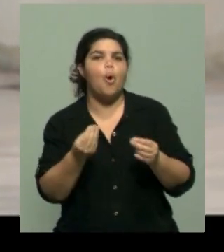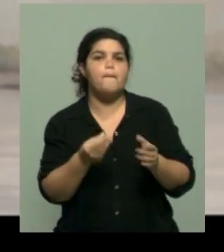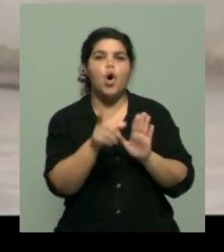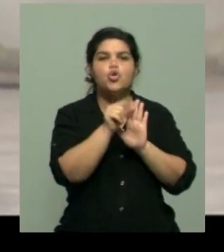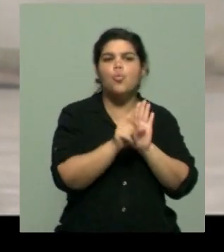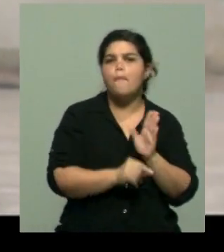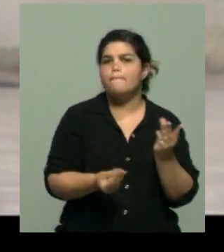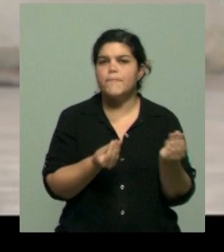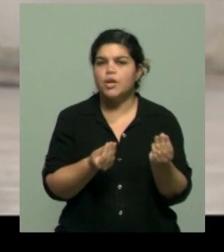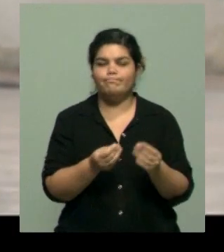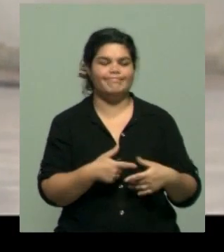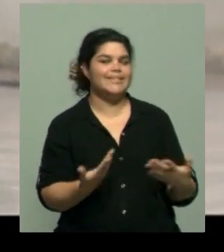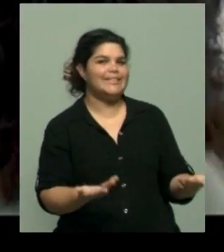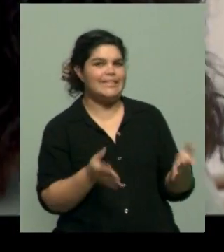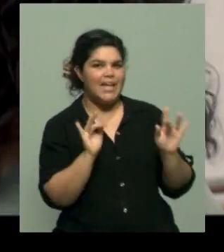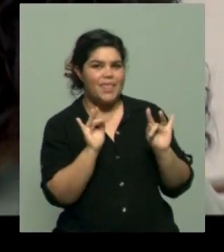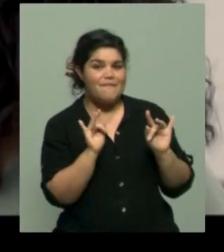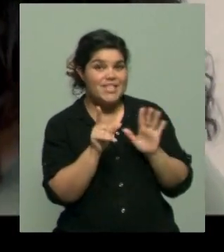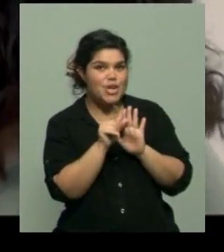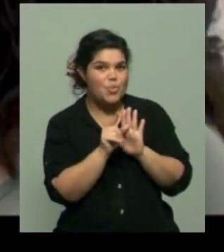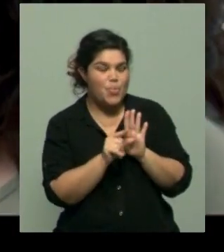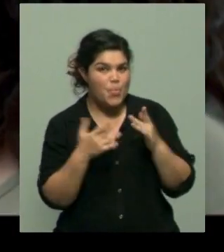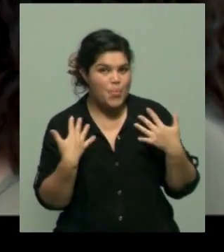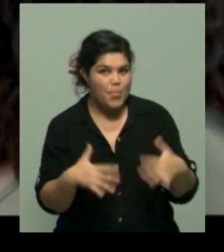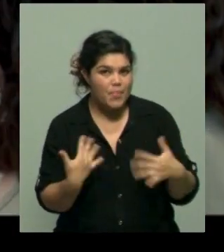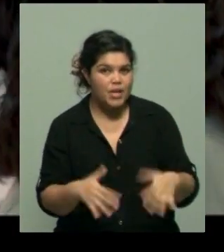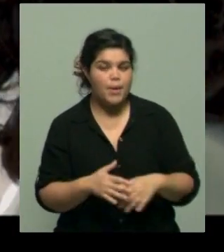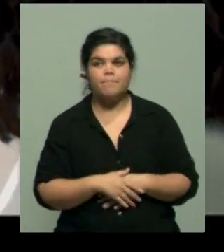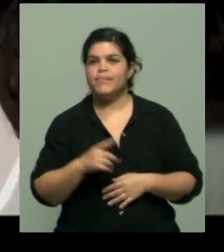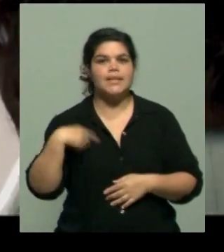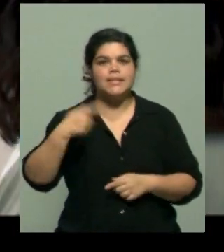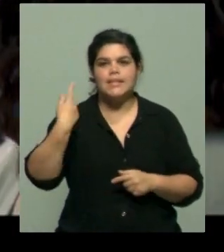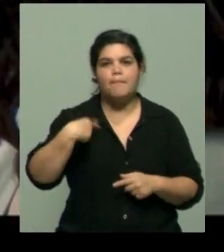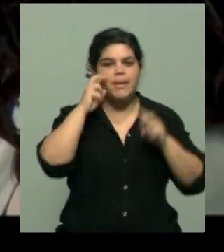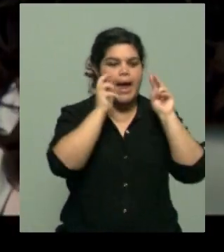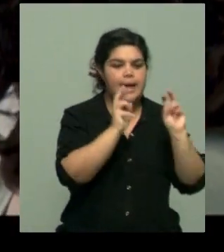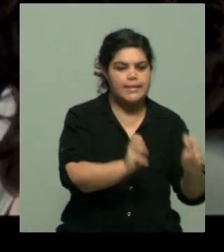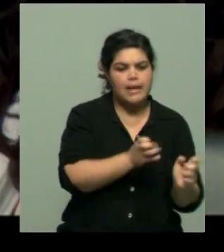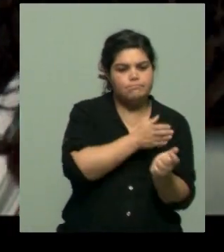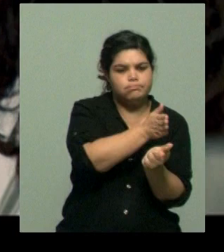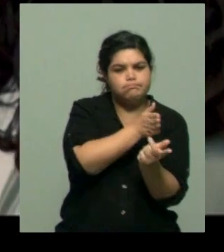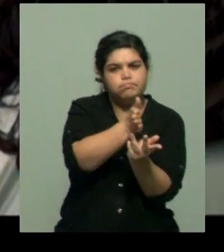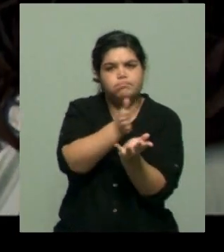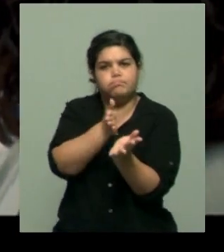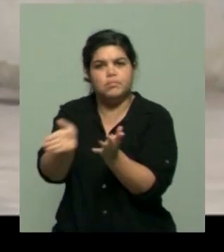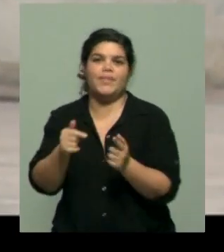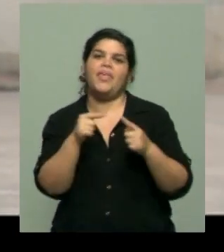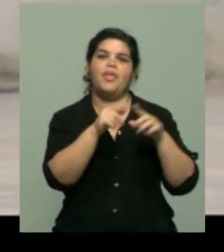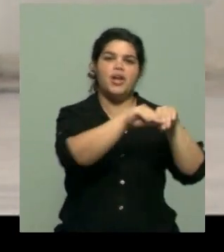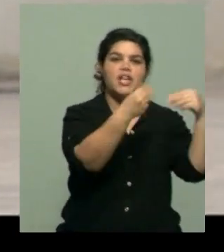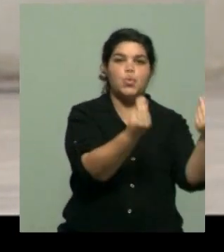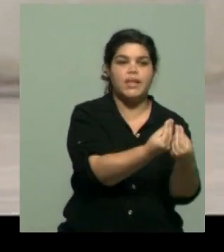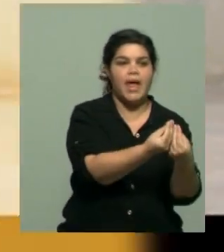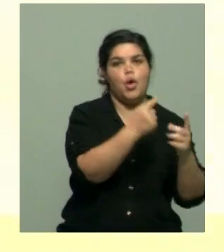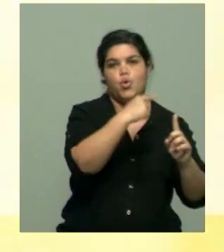un número. ¿Por qué? Porque creo que el análisis siempre es multivarial. Si vos lo analizás desde los resultados, la